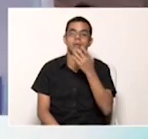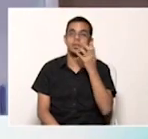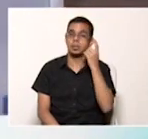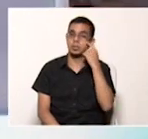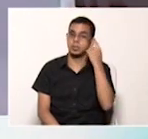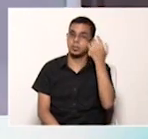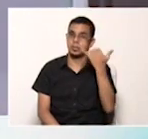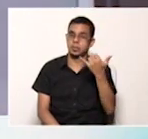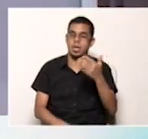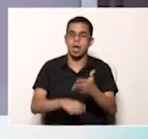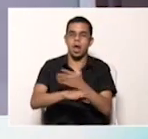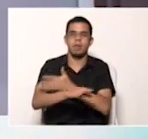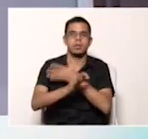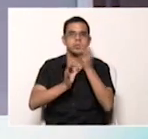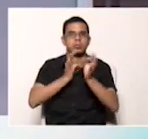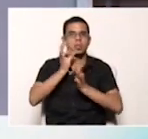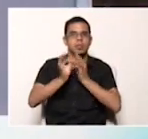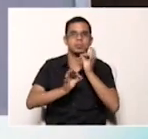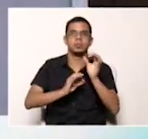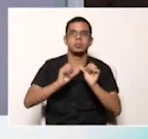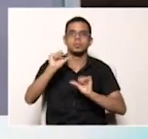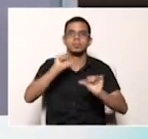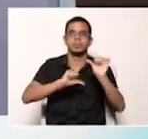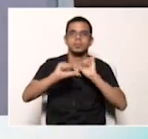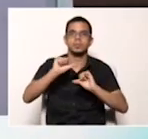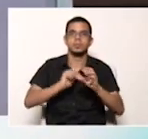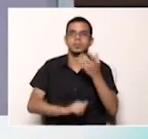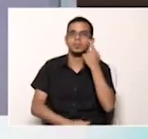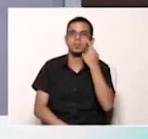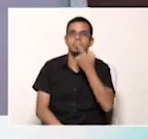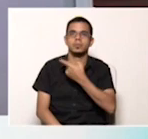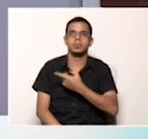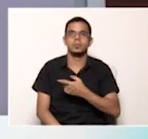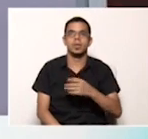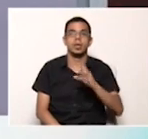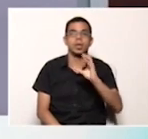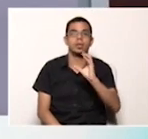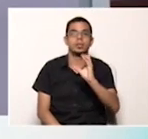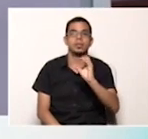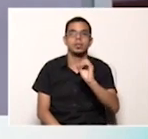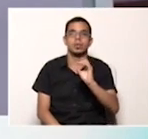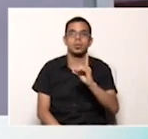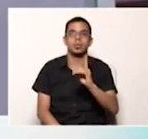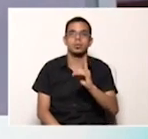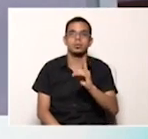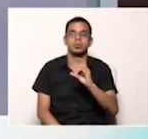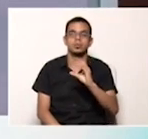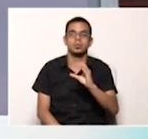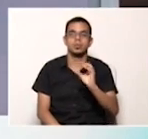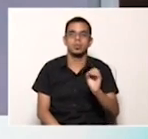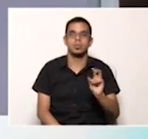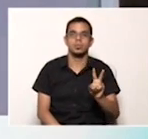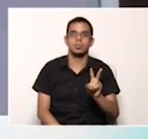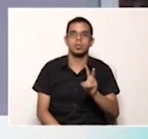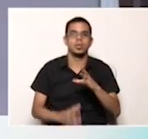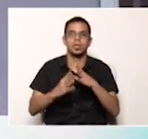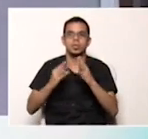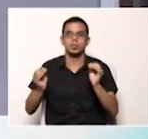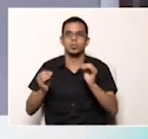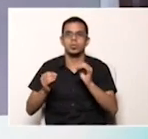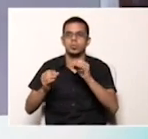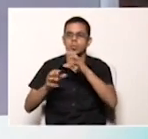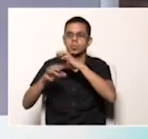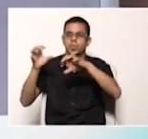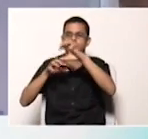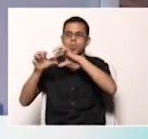carbono. Con el parque automotor, específicamente los autobuses, los carros, todo eso confluye y va a nuestra